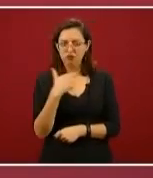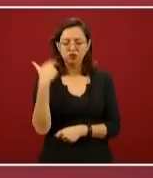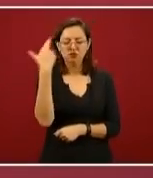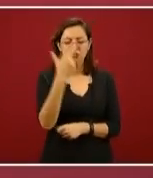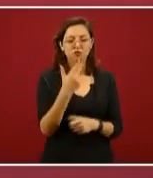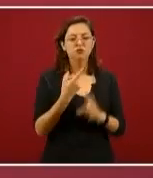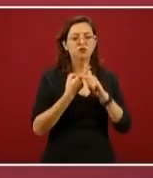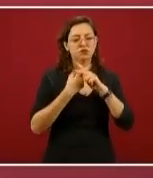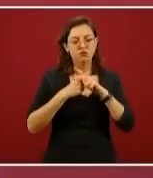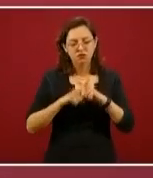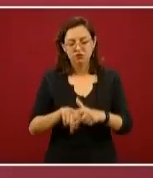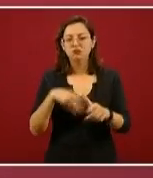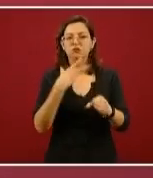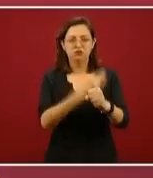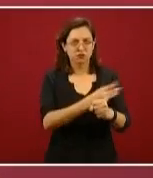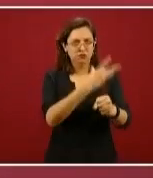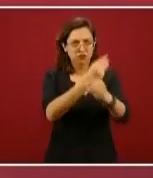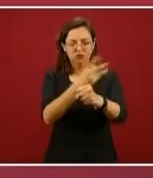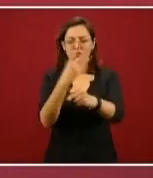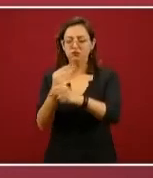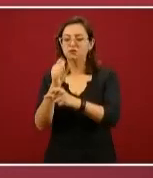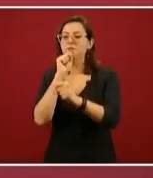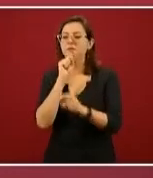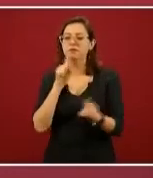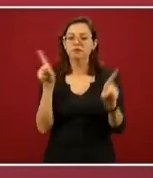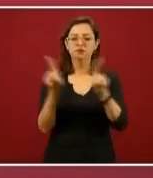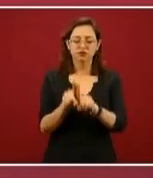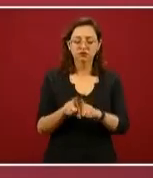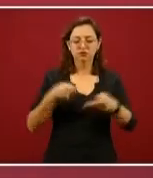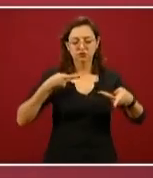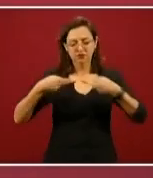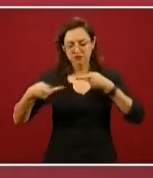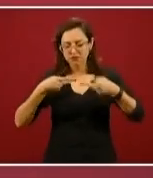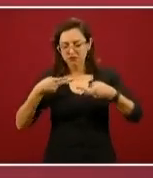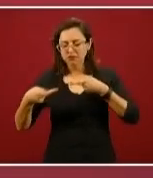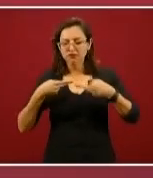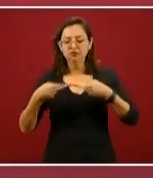la revisión para también incorporarlos al plan